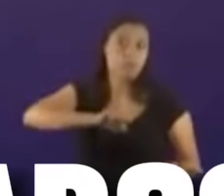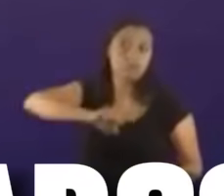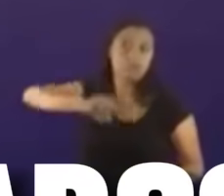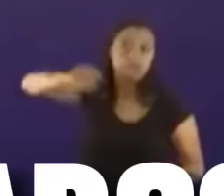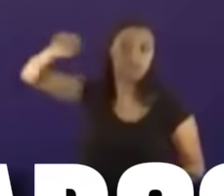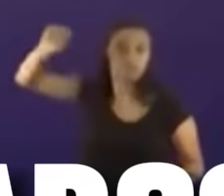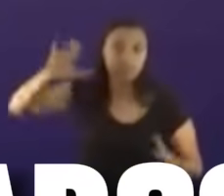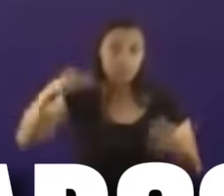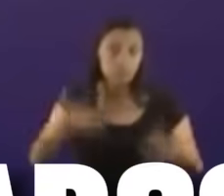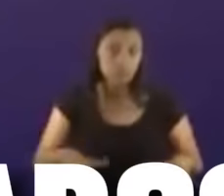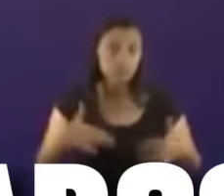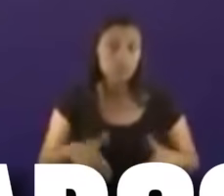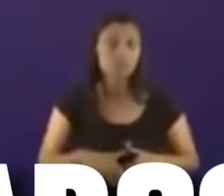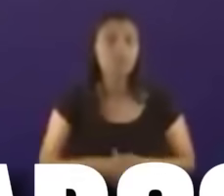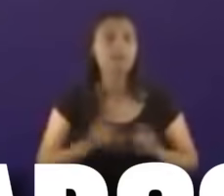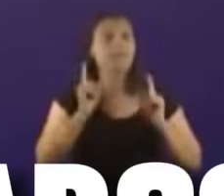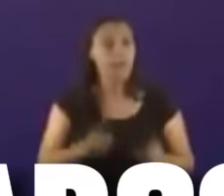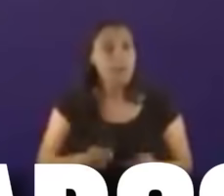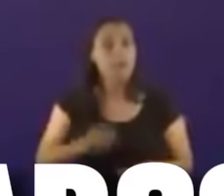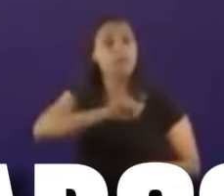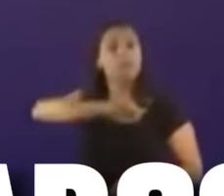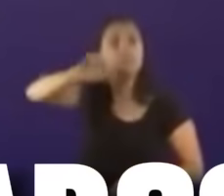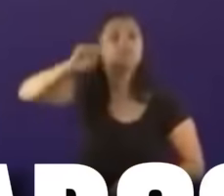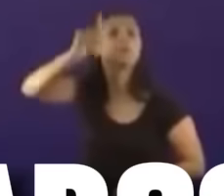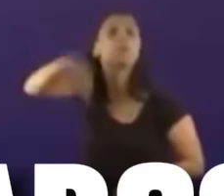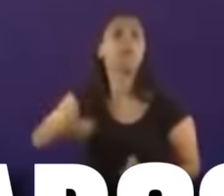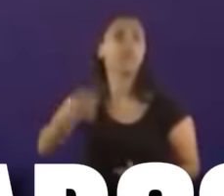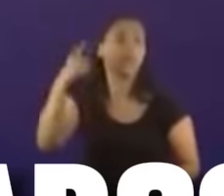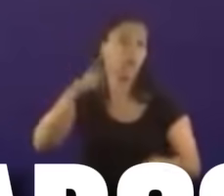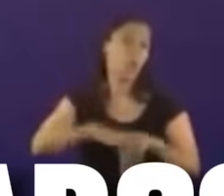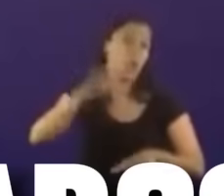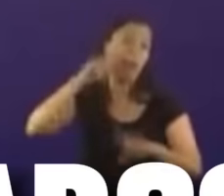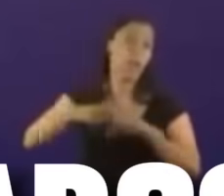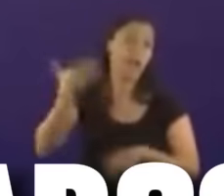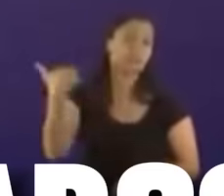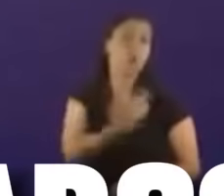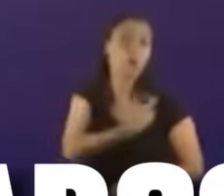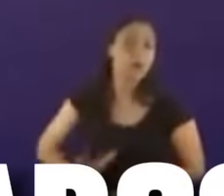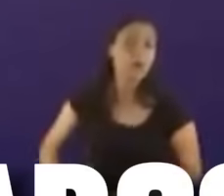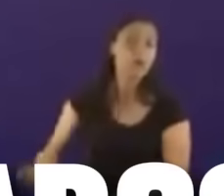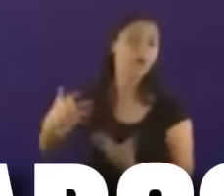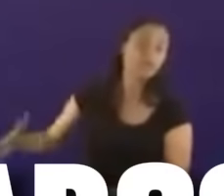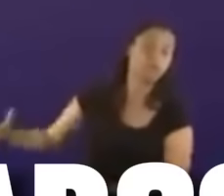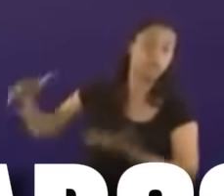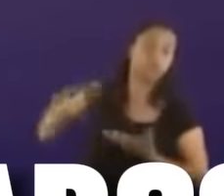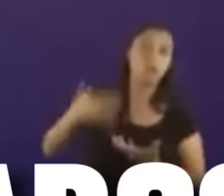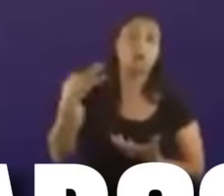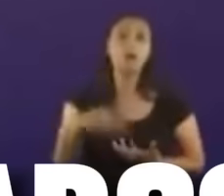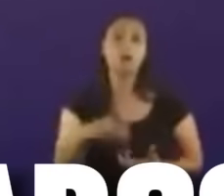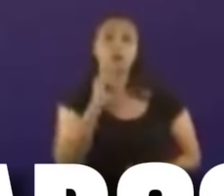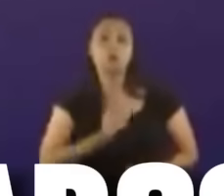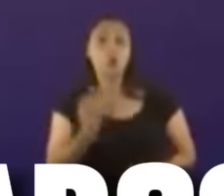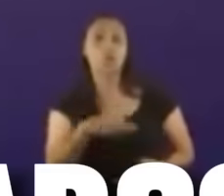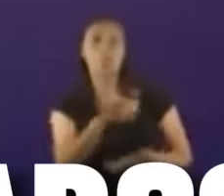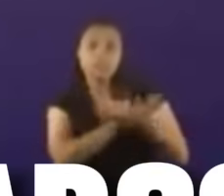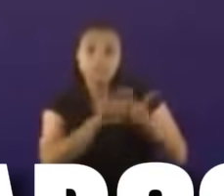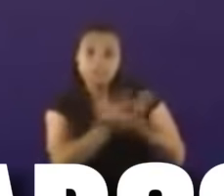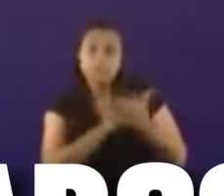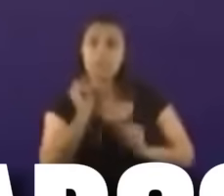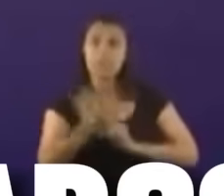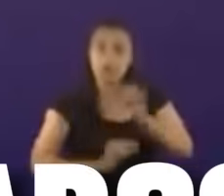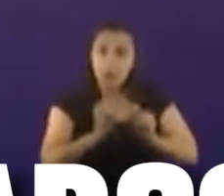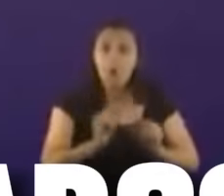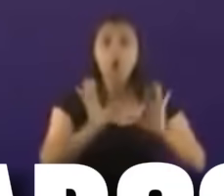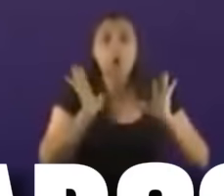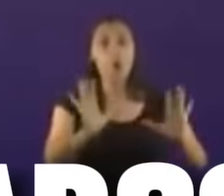teniendo y en esta herencia de cuestiones que hay que resolver, por supuesto que